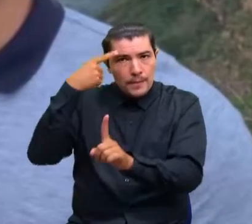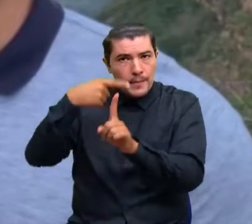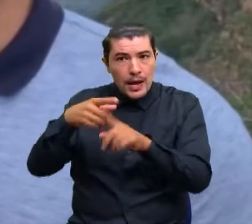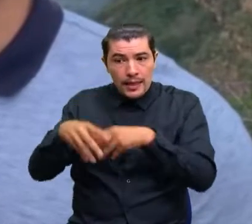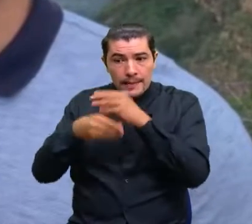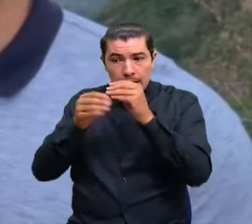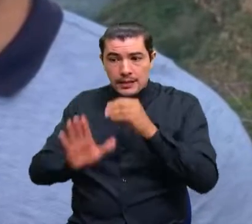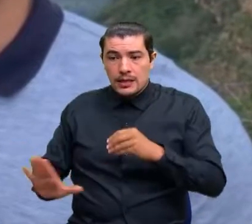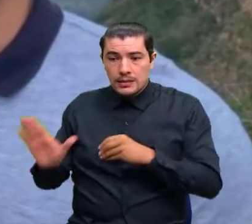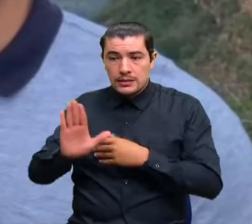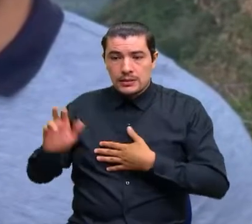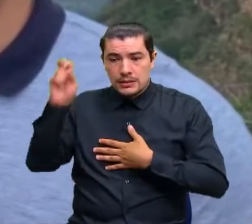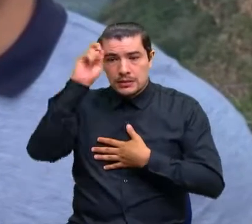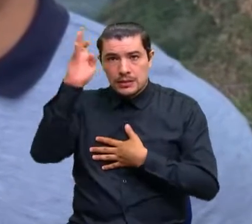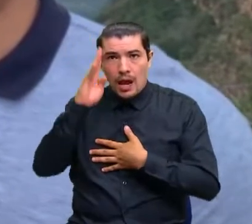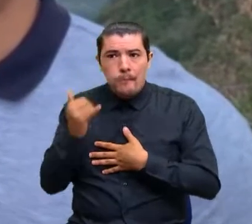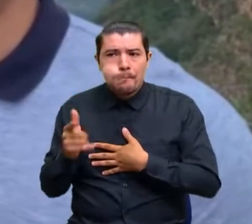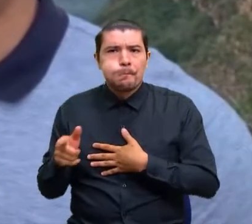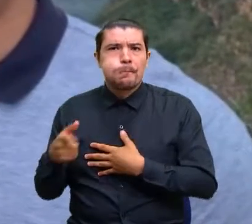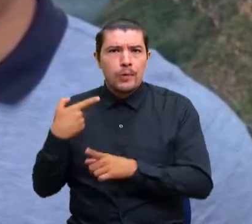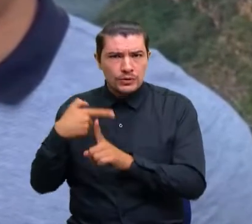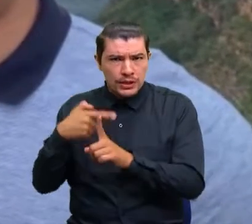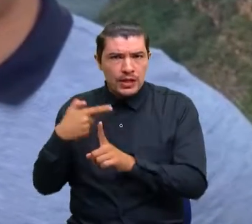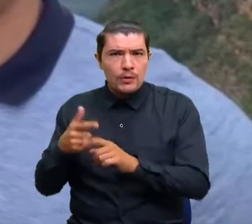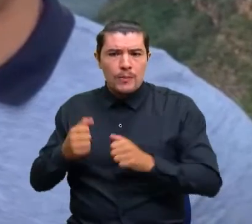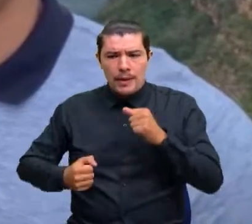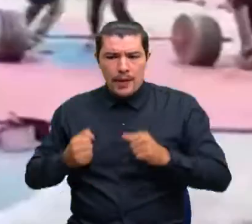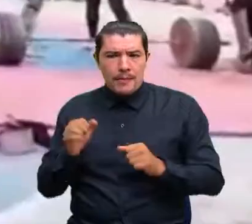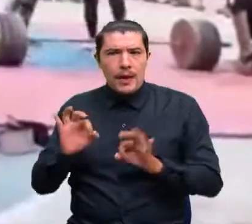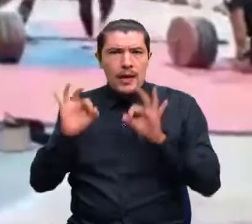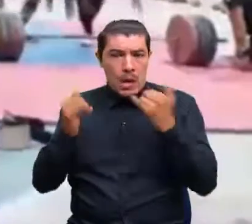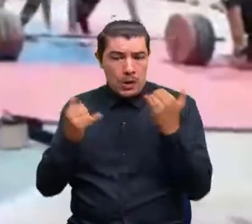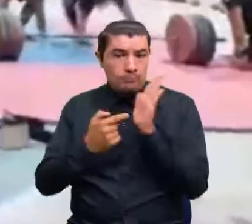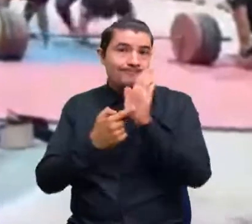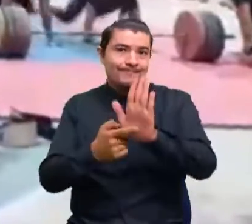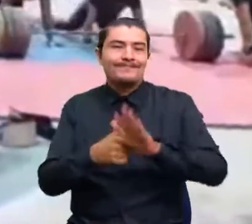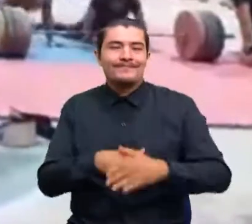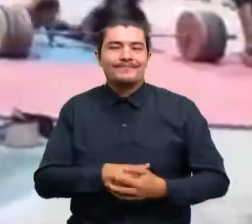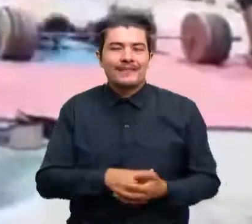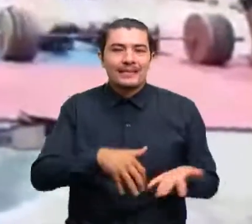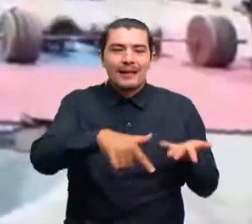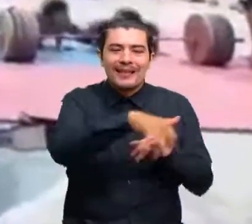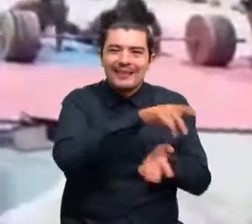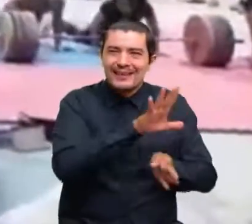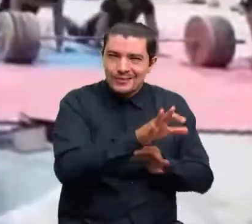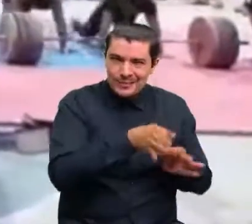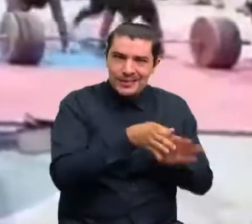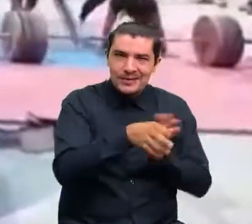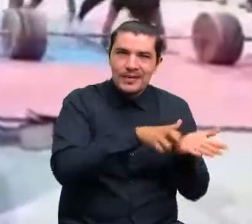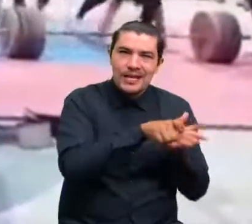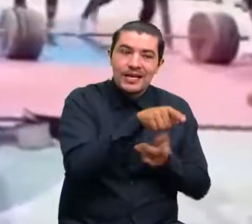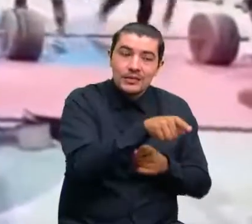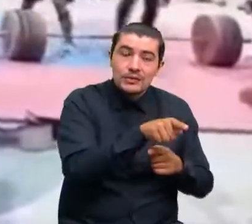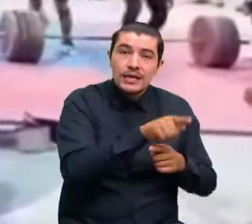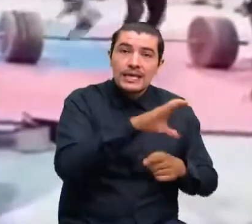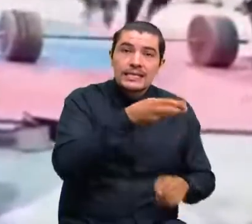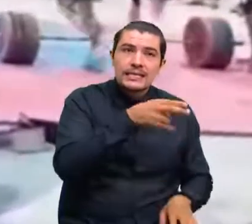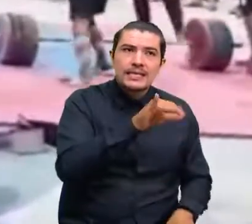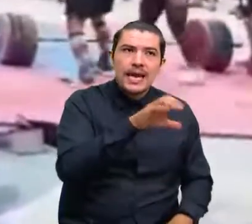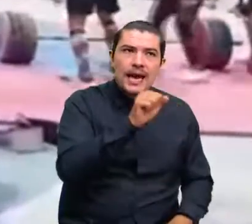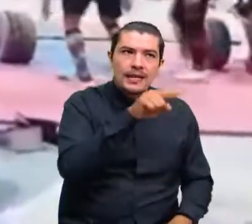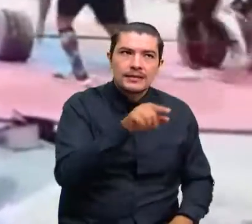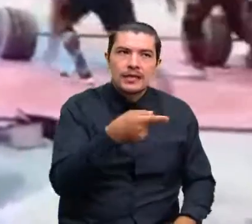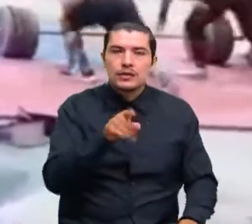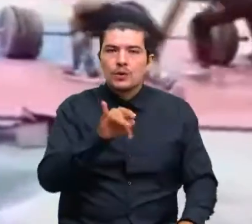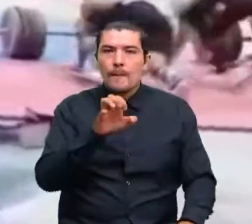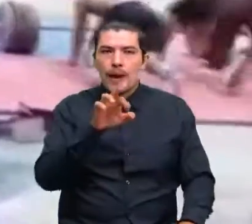Santander tenemos grandes atletas y estamos demostrándolo ahora. En territorio santandereano, el equipo de chicas superpoderosas se ubicó primero en la